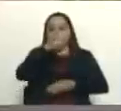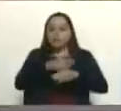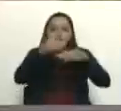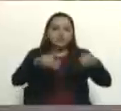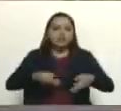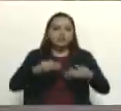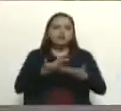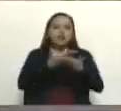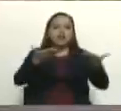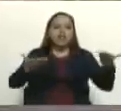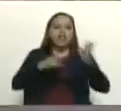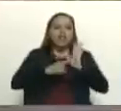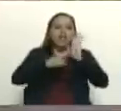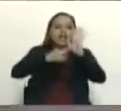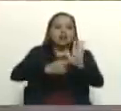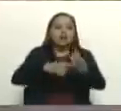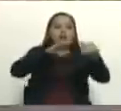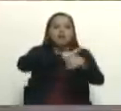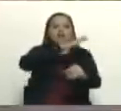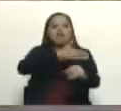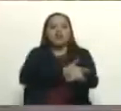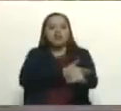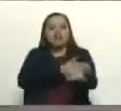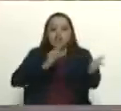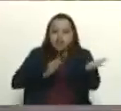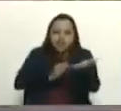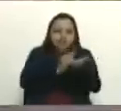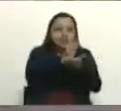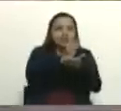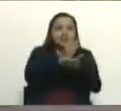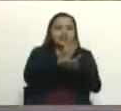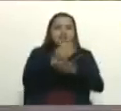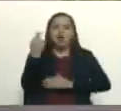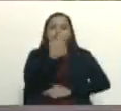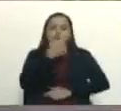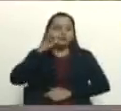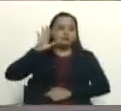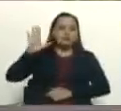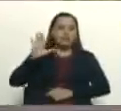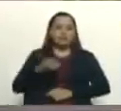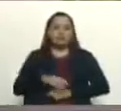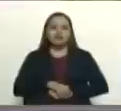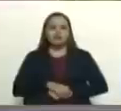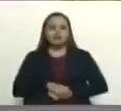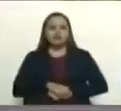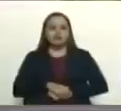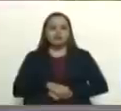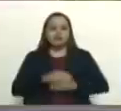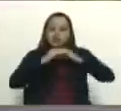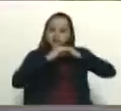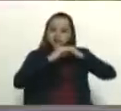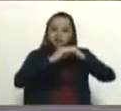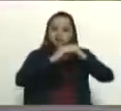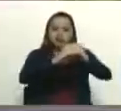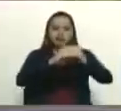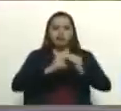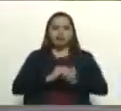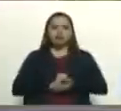el ejemplo de fuerza, de lealtad, de compromiso, de verticalidad.